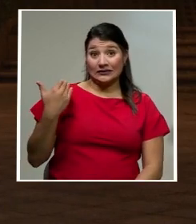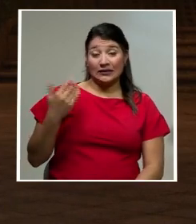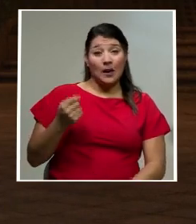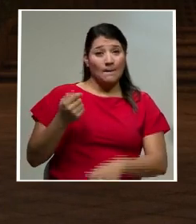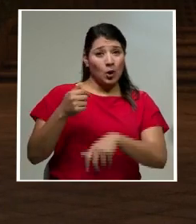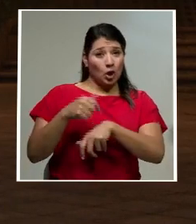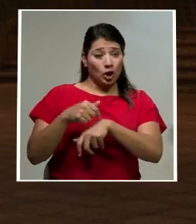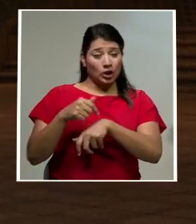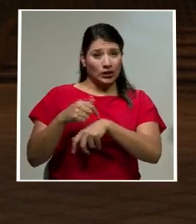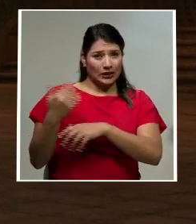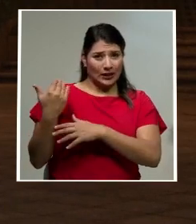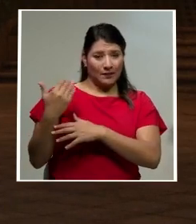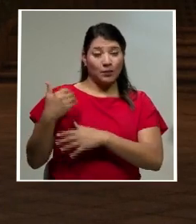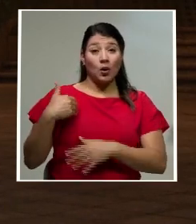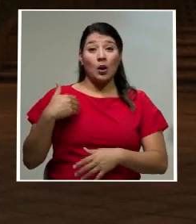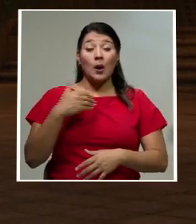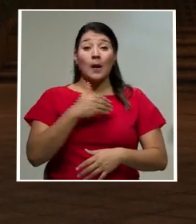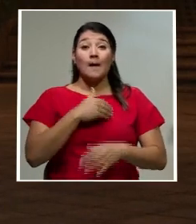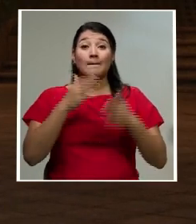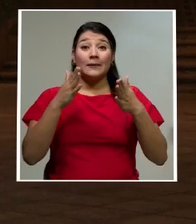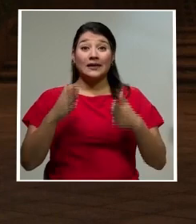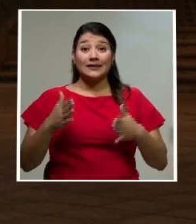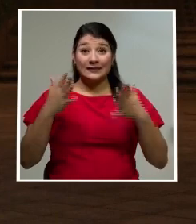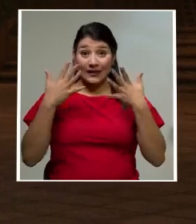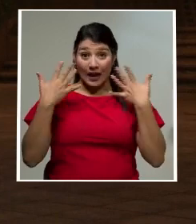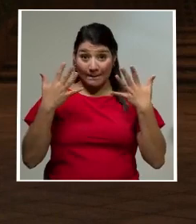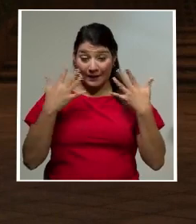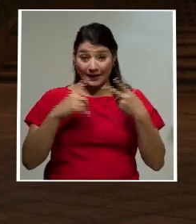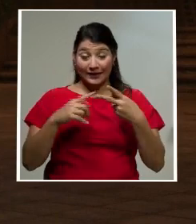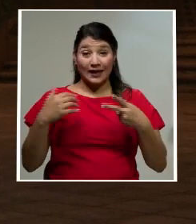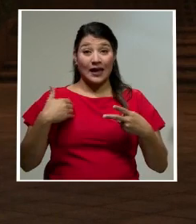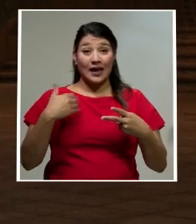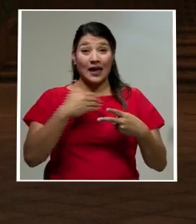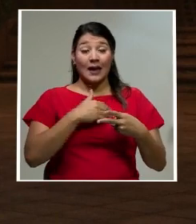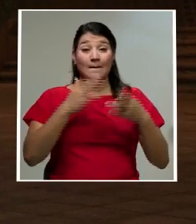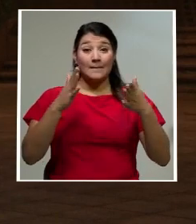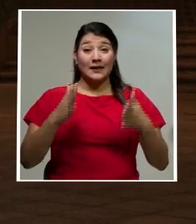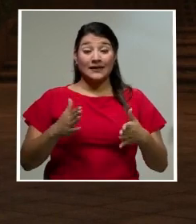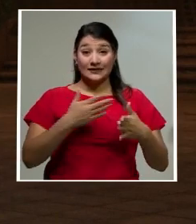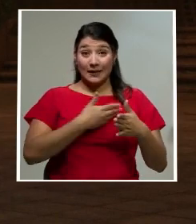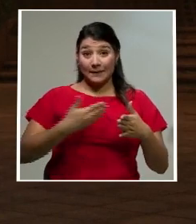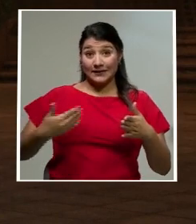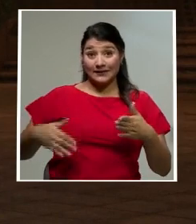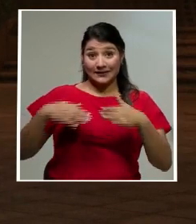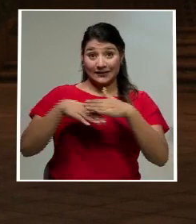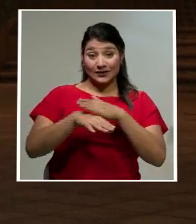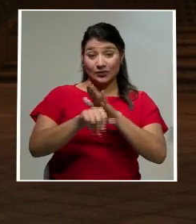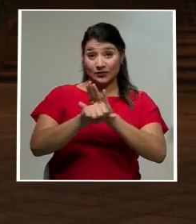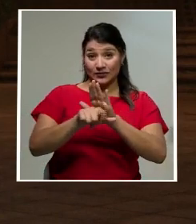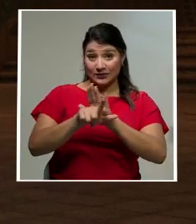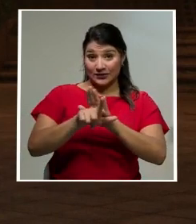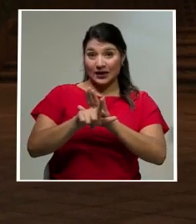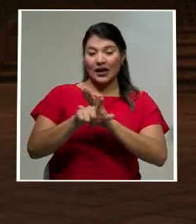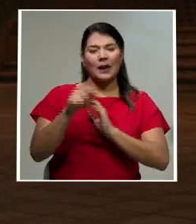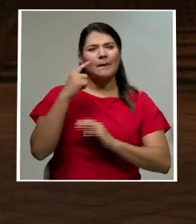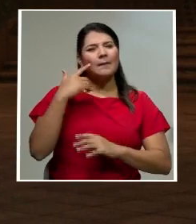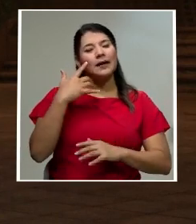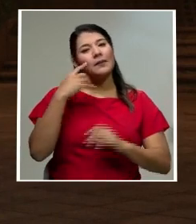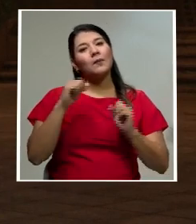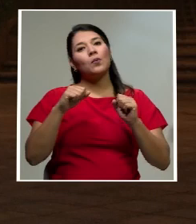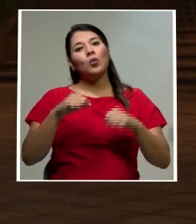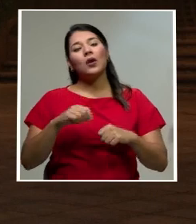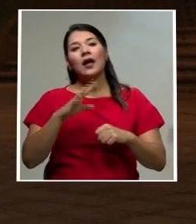minutos la ministra de Ambiente y la ministra de la Presidencia estaban ingresando acá al Congreso para